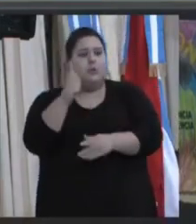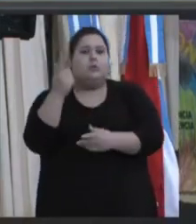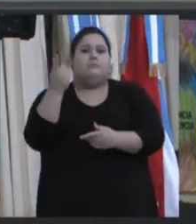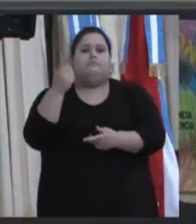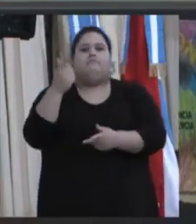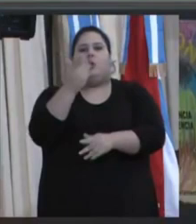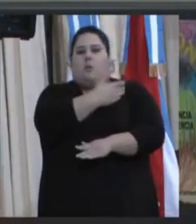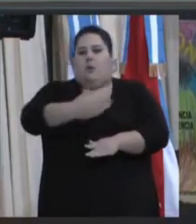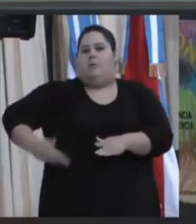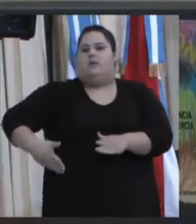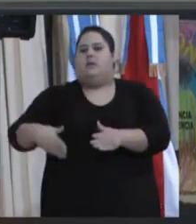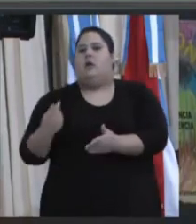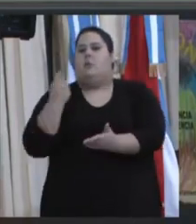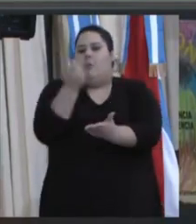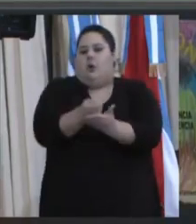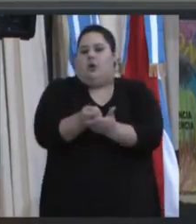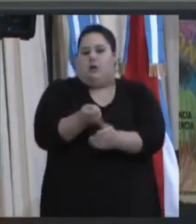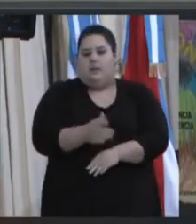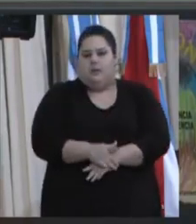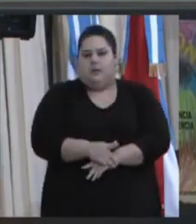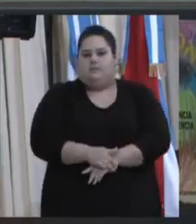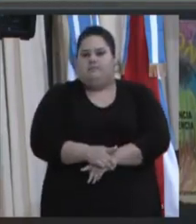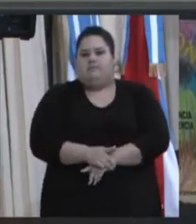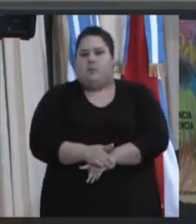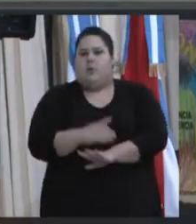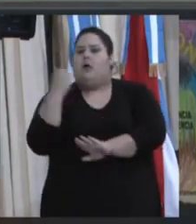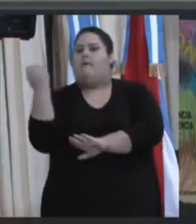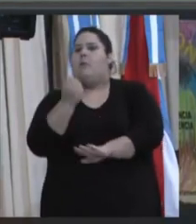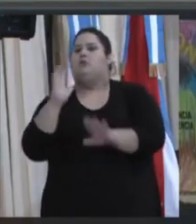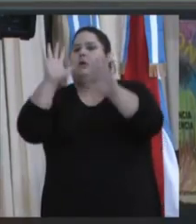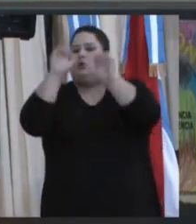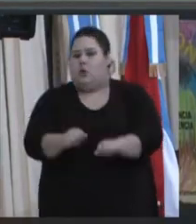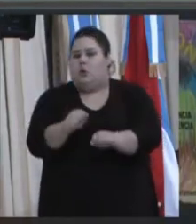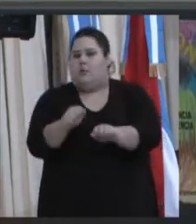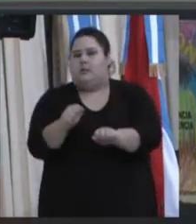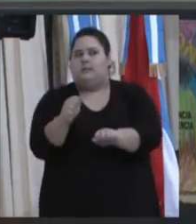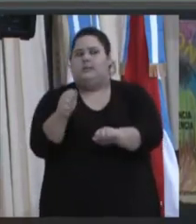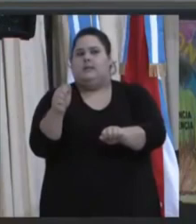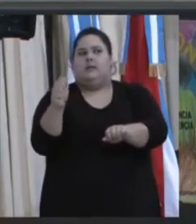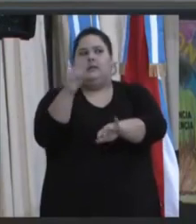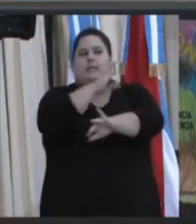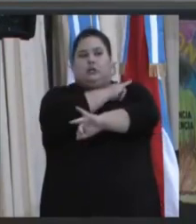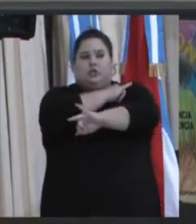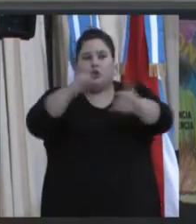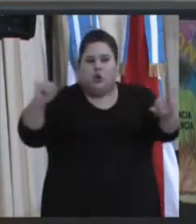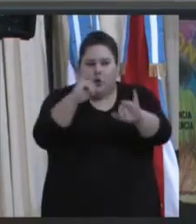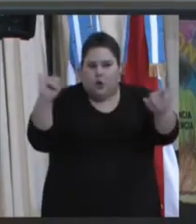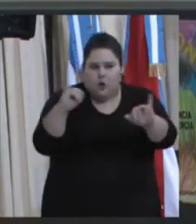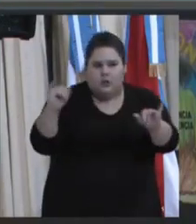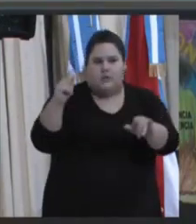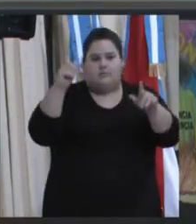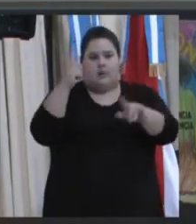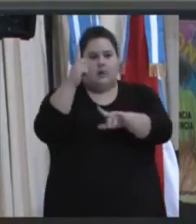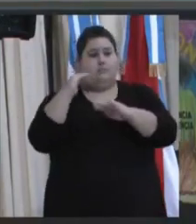financia Irigoyen, la toma famosa que está en todos lados en el techo, este es el día de la